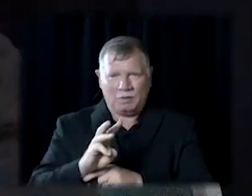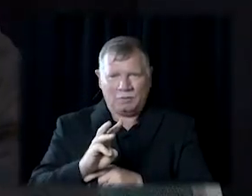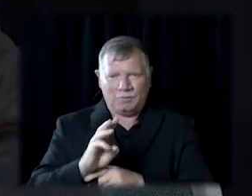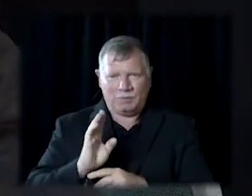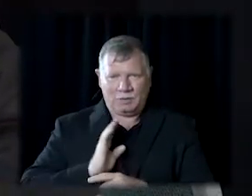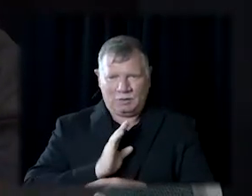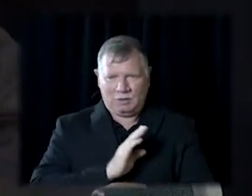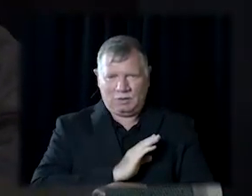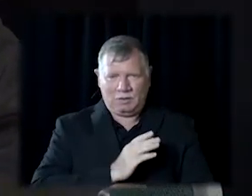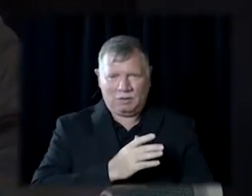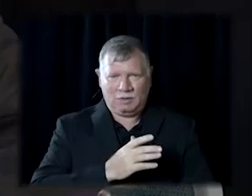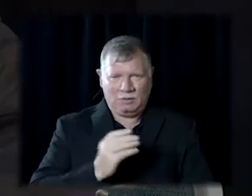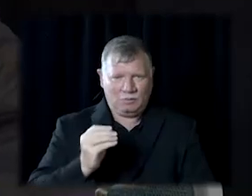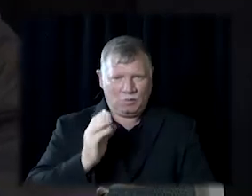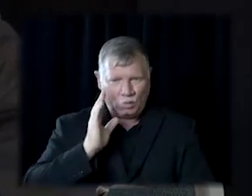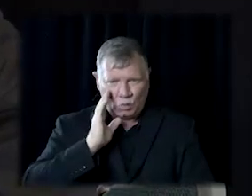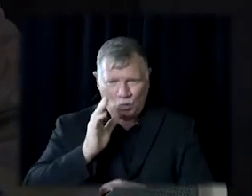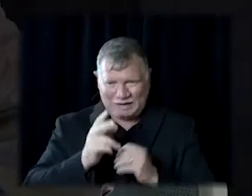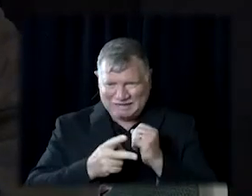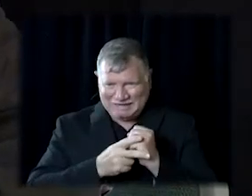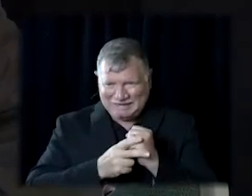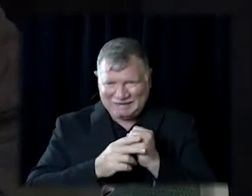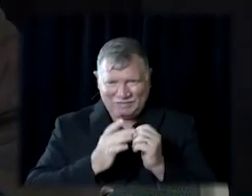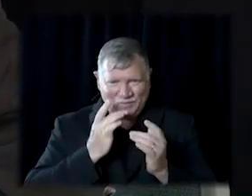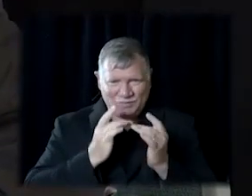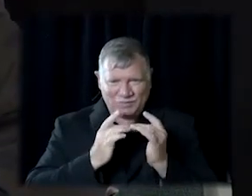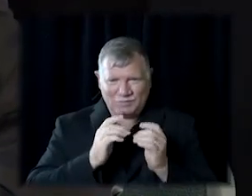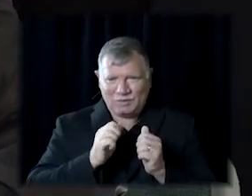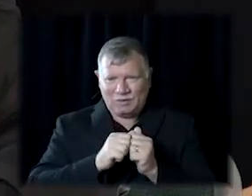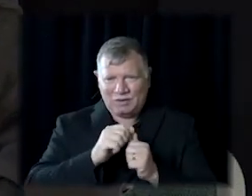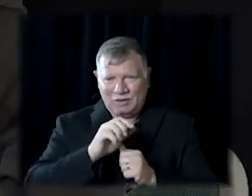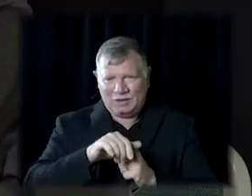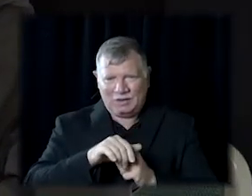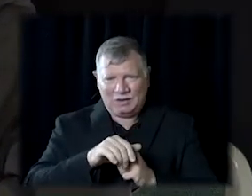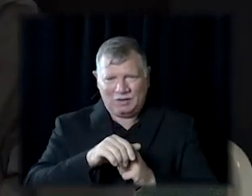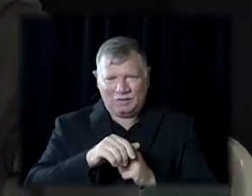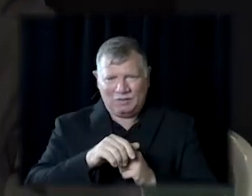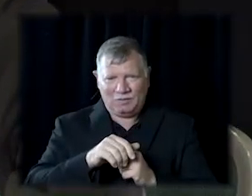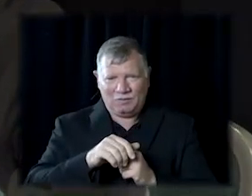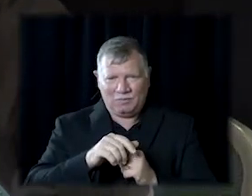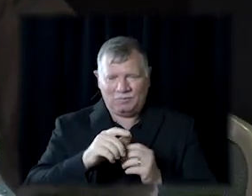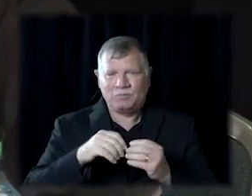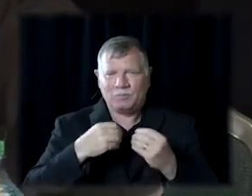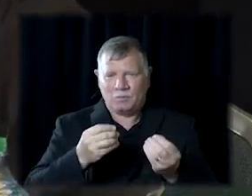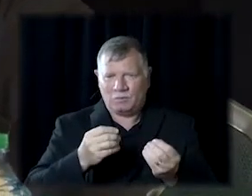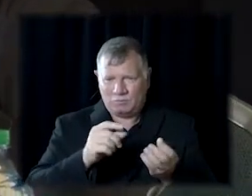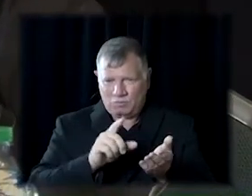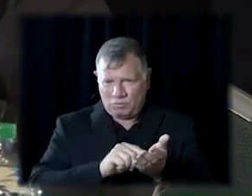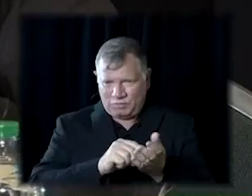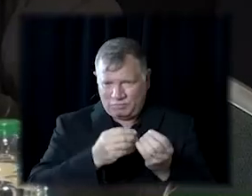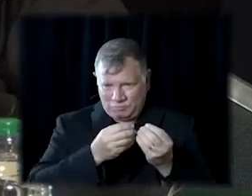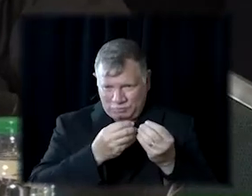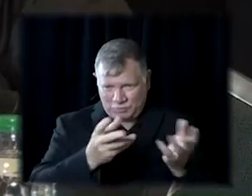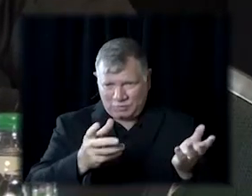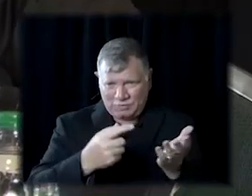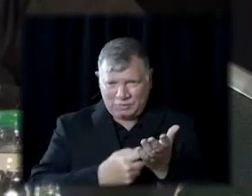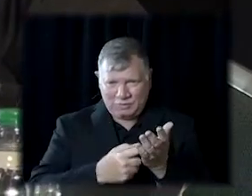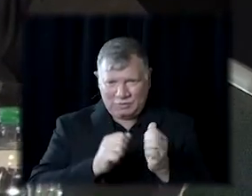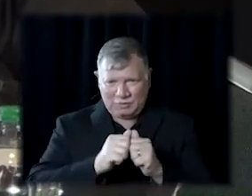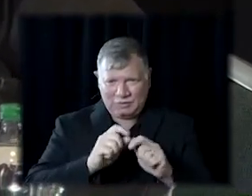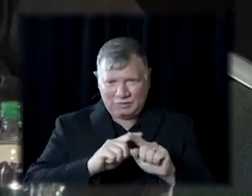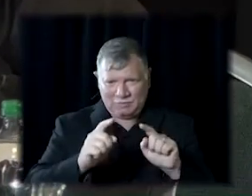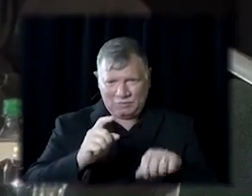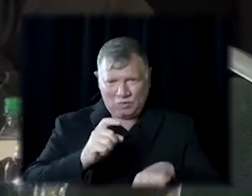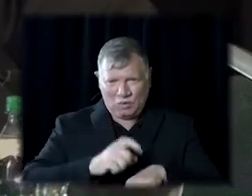de la Junta. Se va a conservar y se va a permanecer dentro del presupuesto que ya ha sido publicado y discutido en múltiples